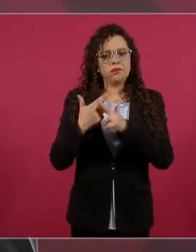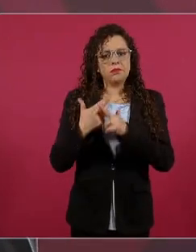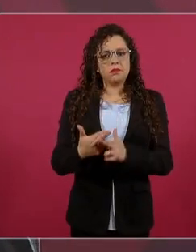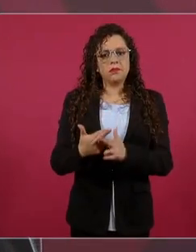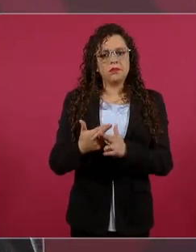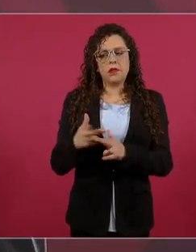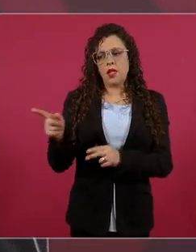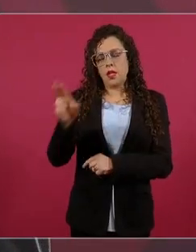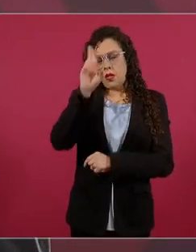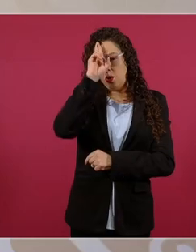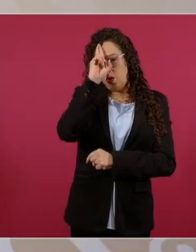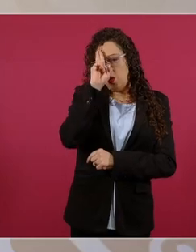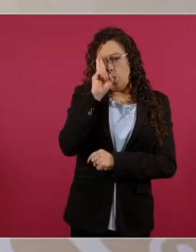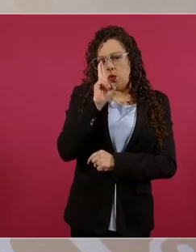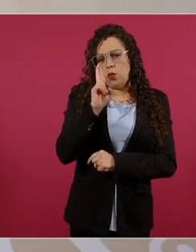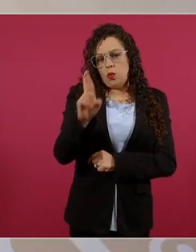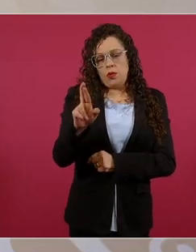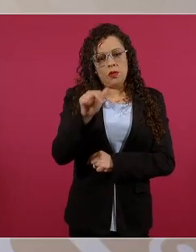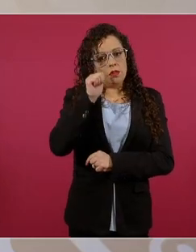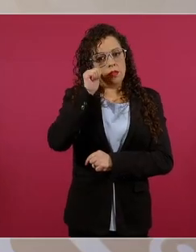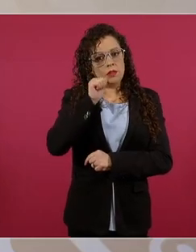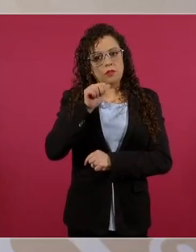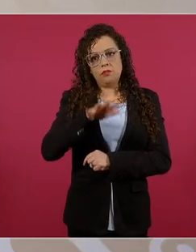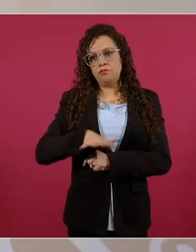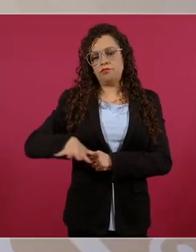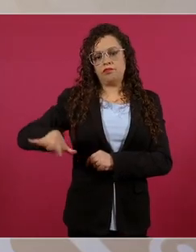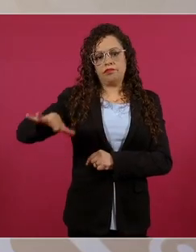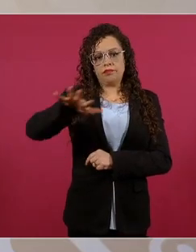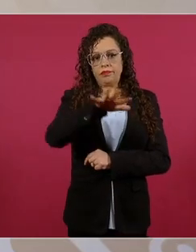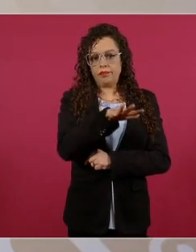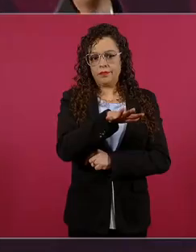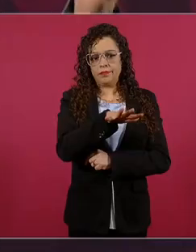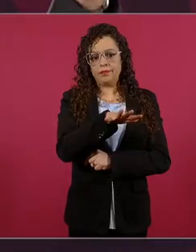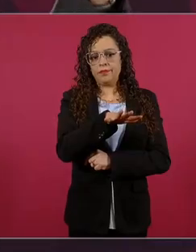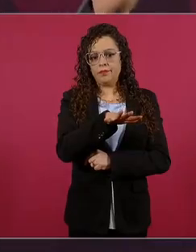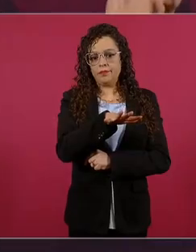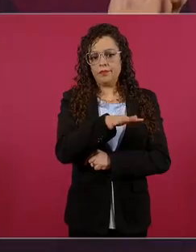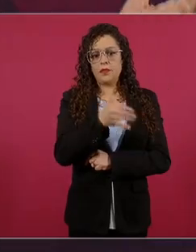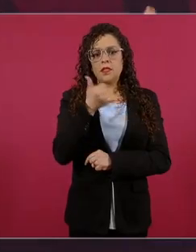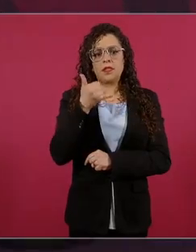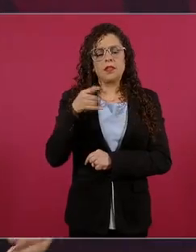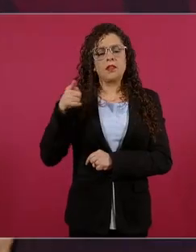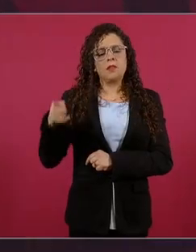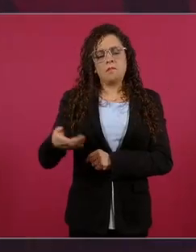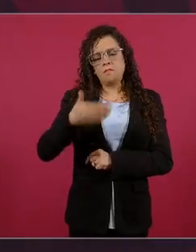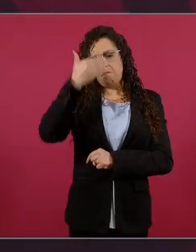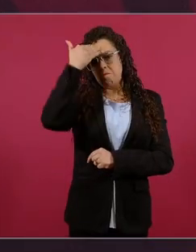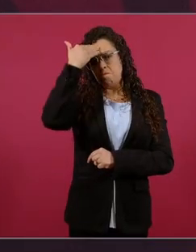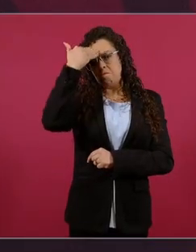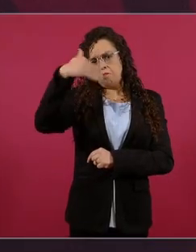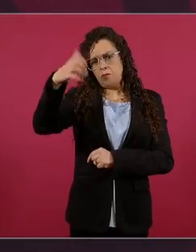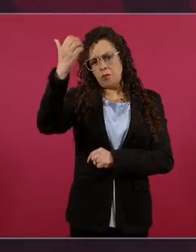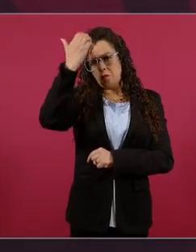muy fraterna y además conocedora de la historia